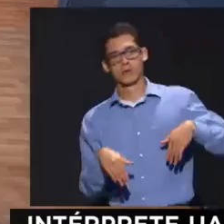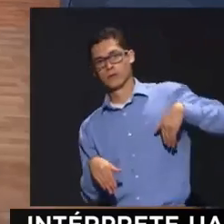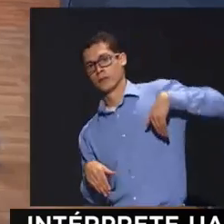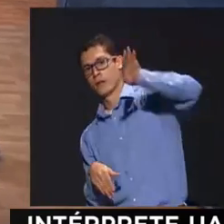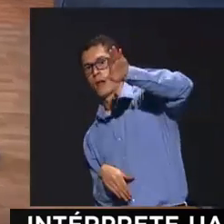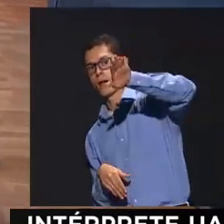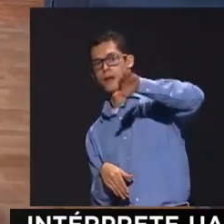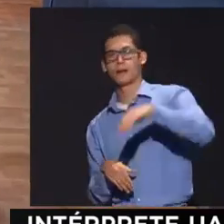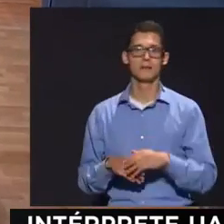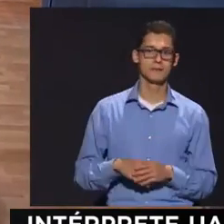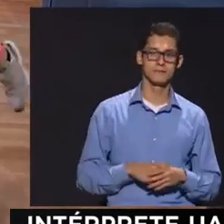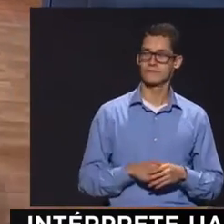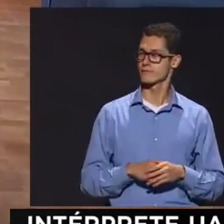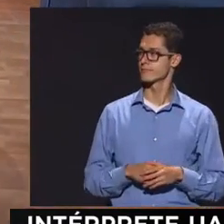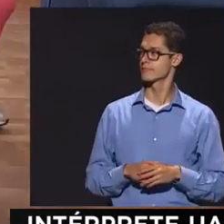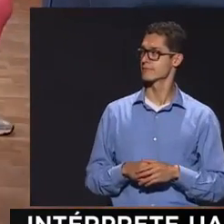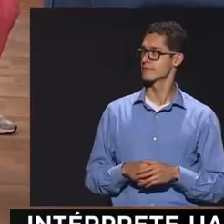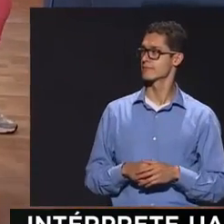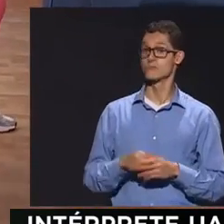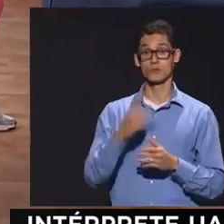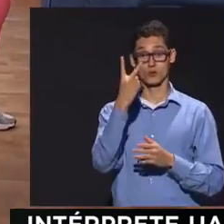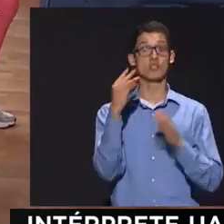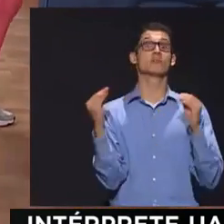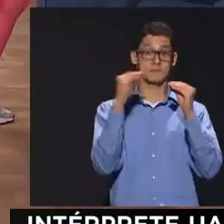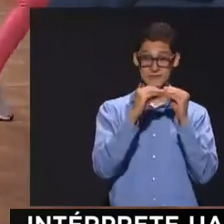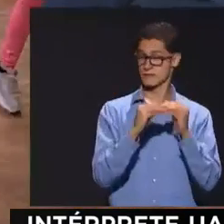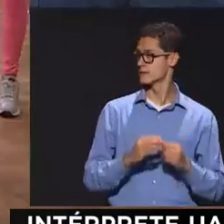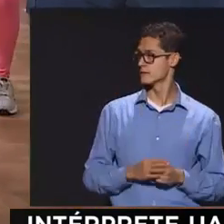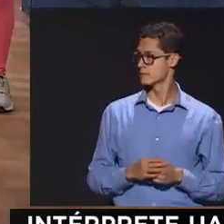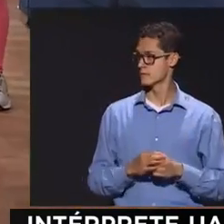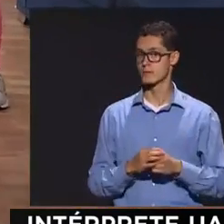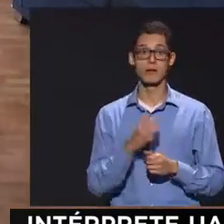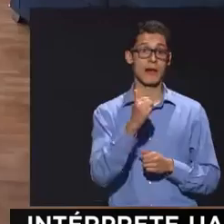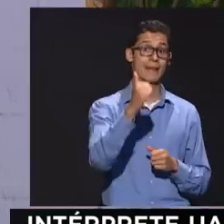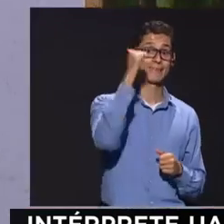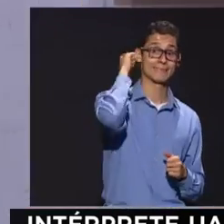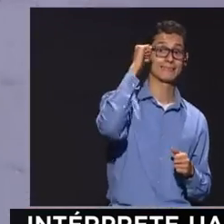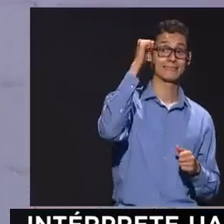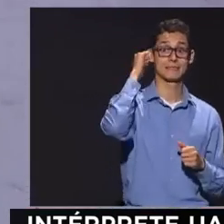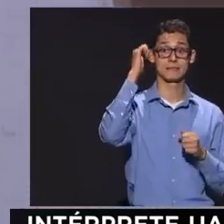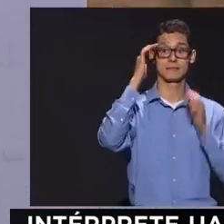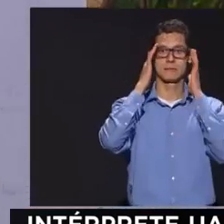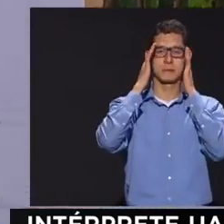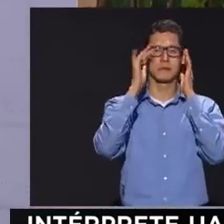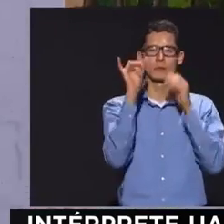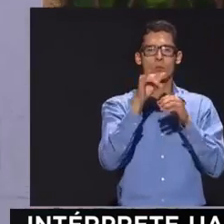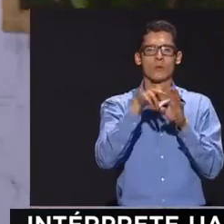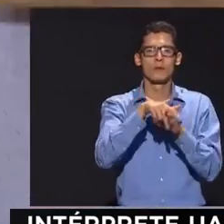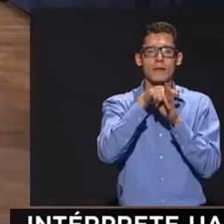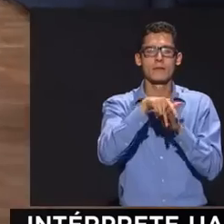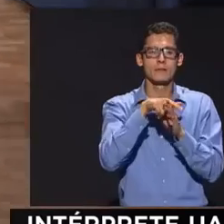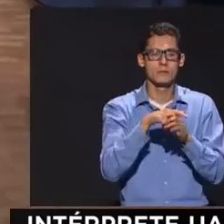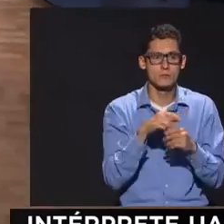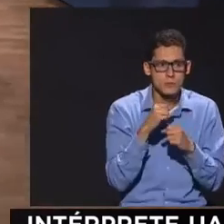otras dos y eso es ahora lo vimos patada para atrás posición de caballito me